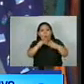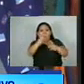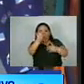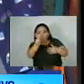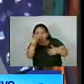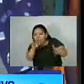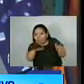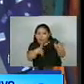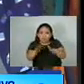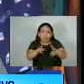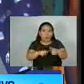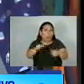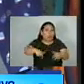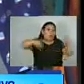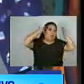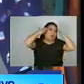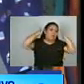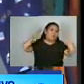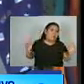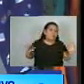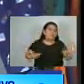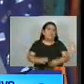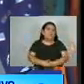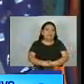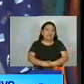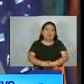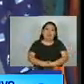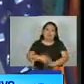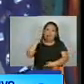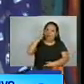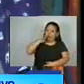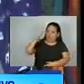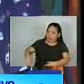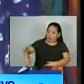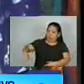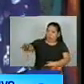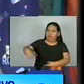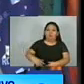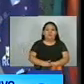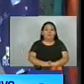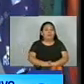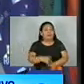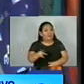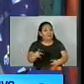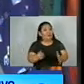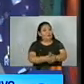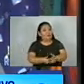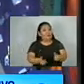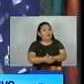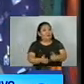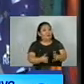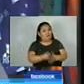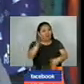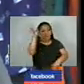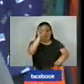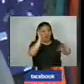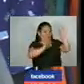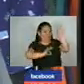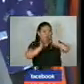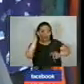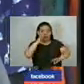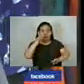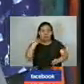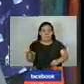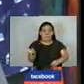ya uno no sabe qué día van a pasar. ¿Y se acumula? Y se acumula a veces, sí. ¿Y esto puede tener problemas? Sí, claro, tantas moscas.